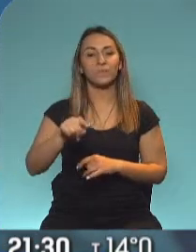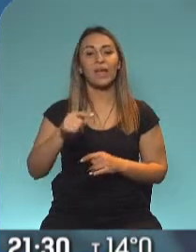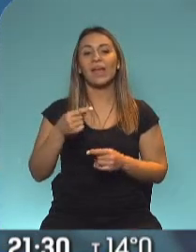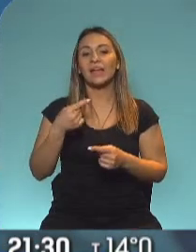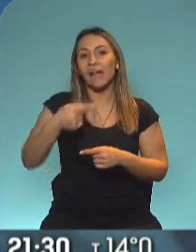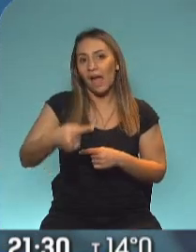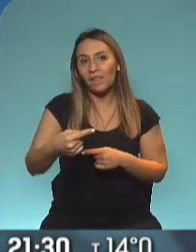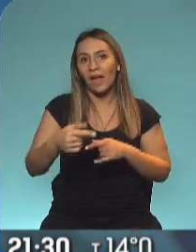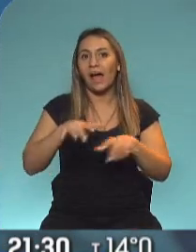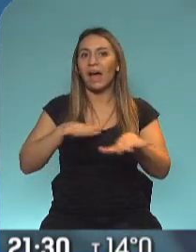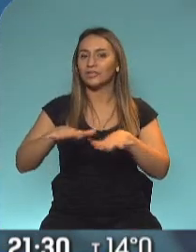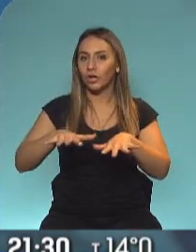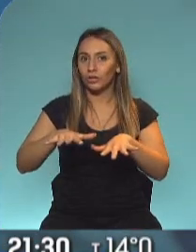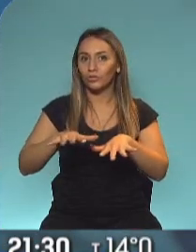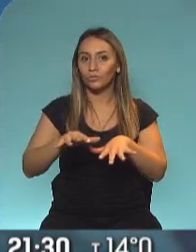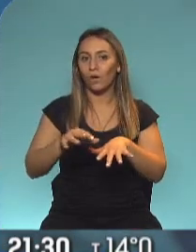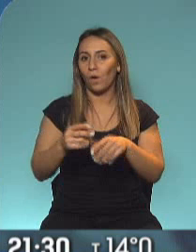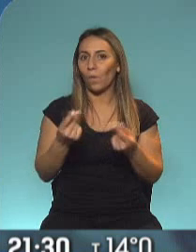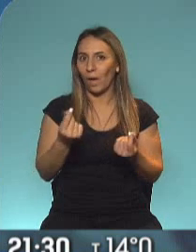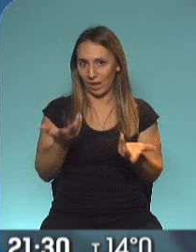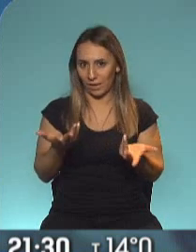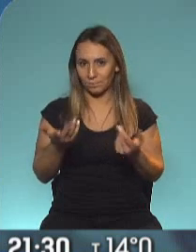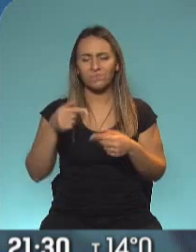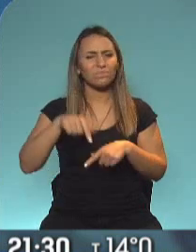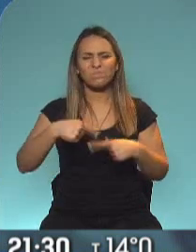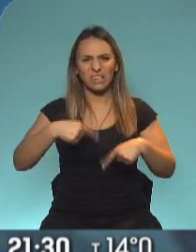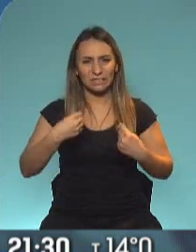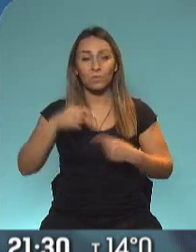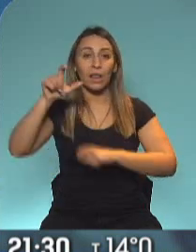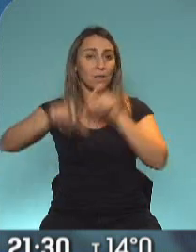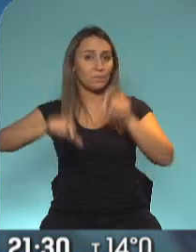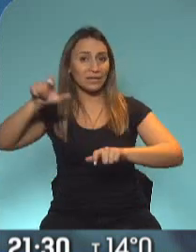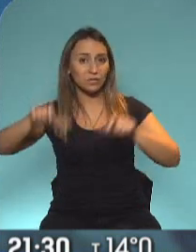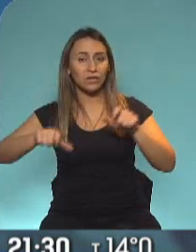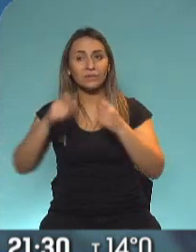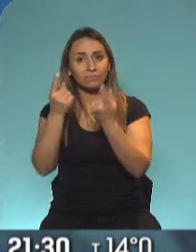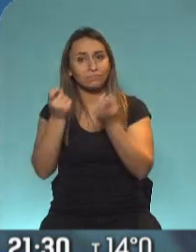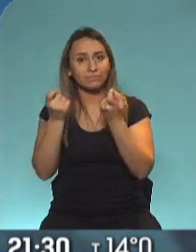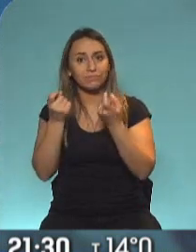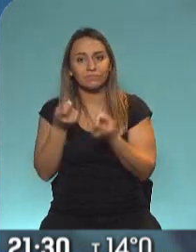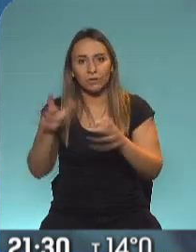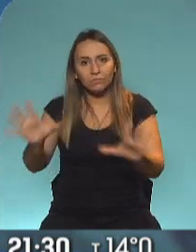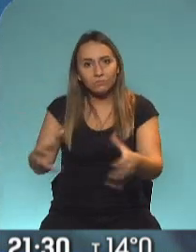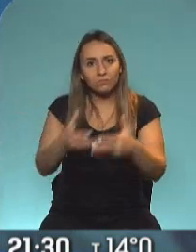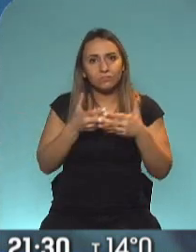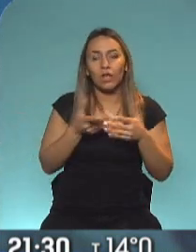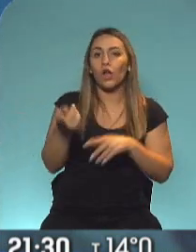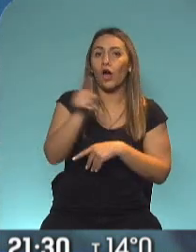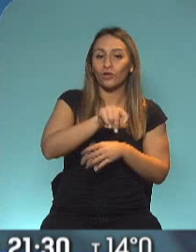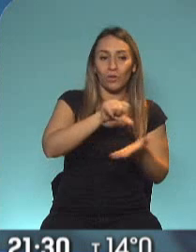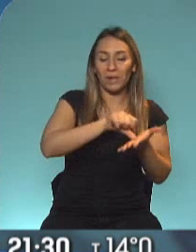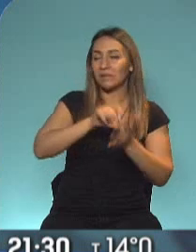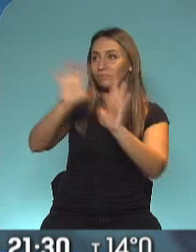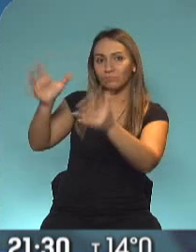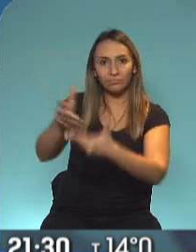que ver atender en esta situación de pandemia a todas aquellas personas que necesitan refugio en los países. Y no es menor el